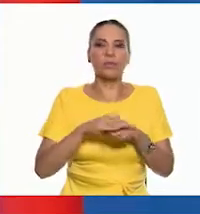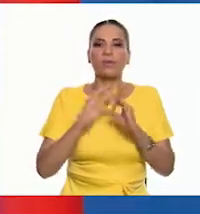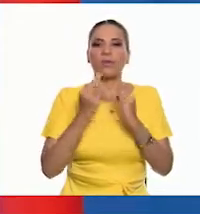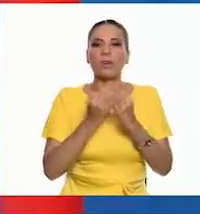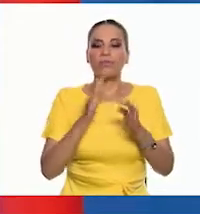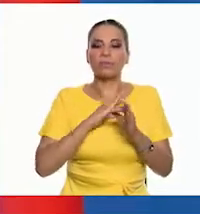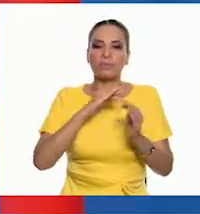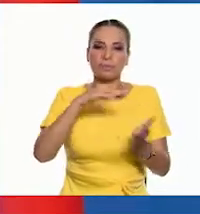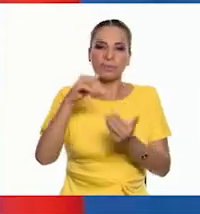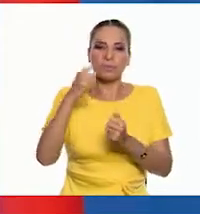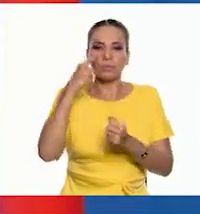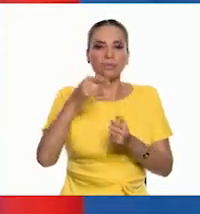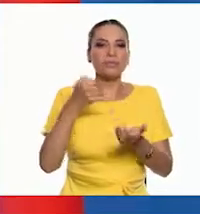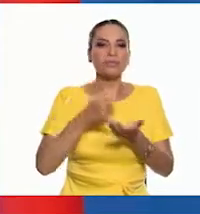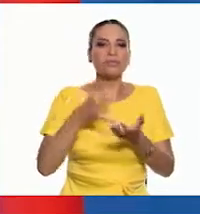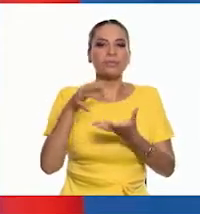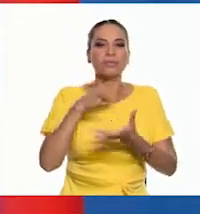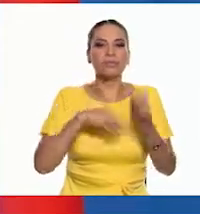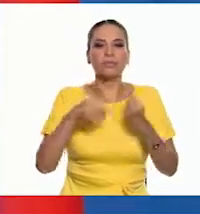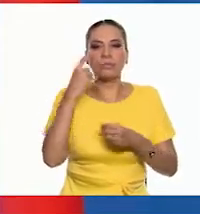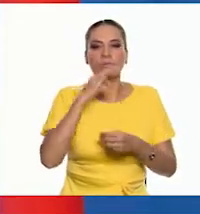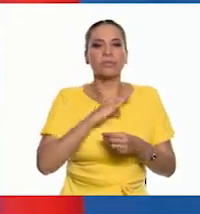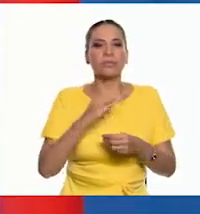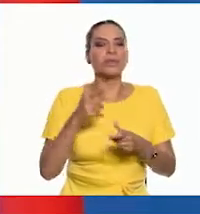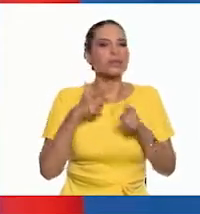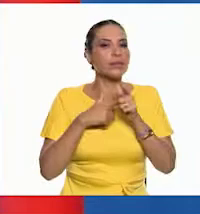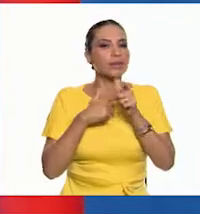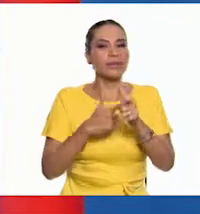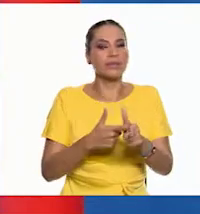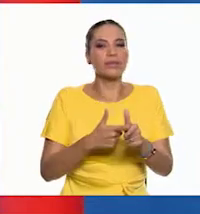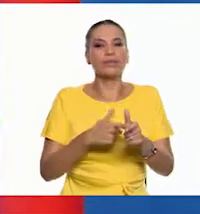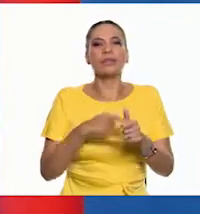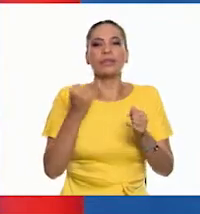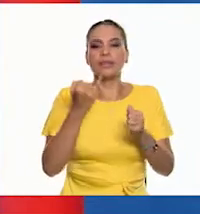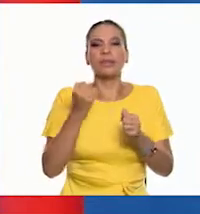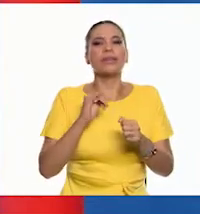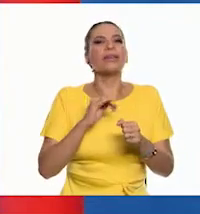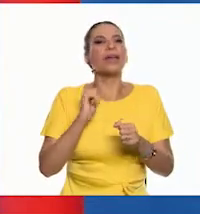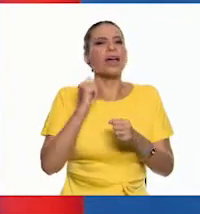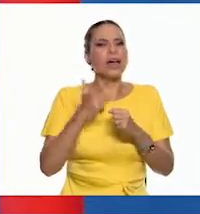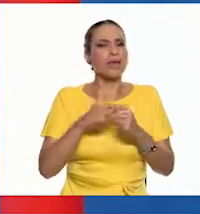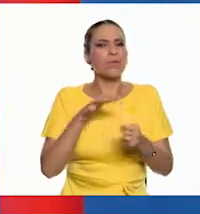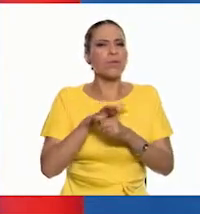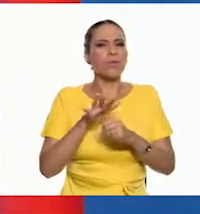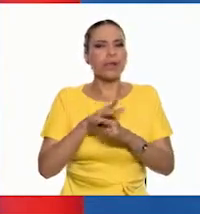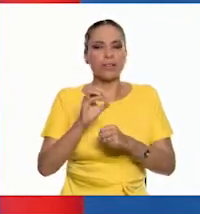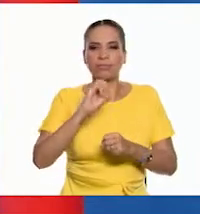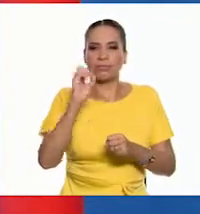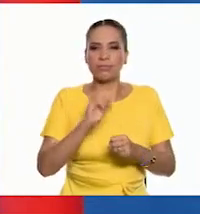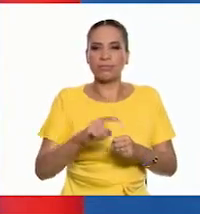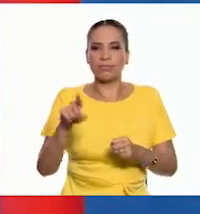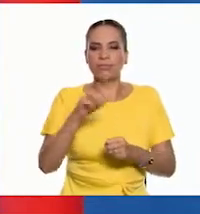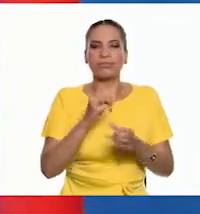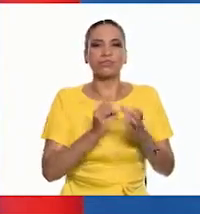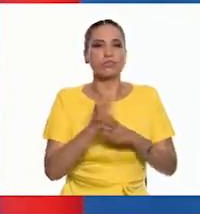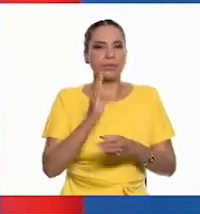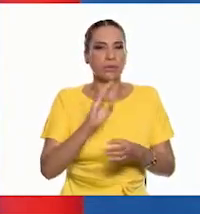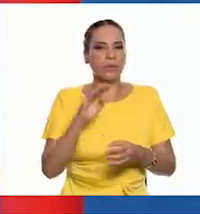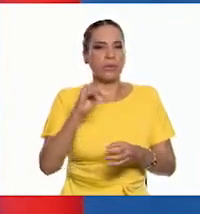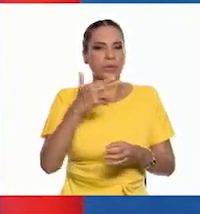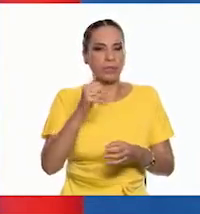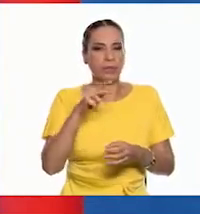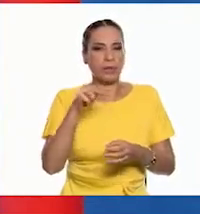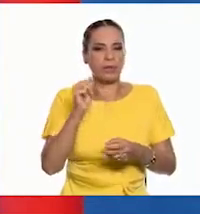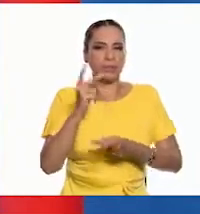de recaudación fiscal que le permitieran sostenerla y entre ellas, por ejemplo, obligó a que los novohispanos le